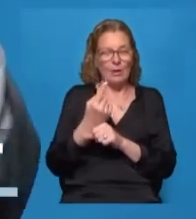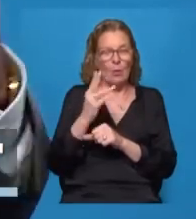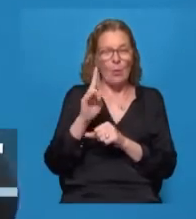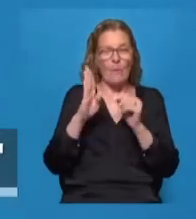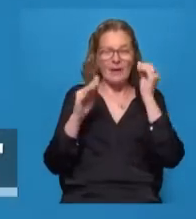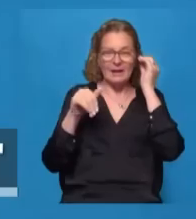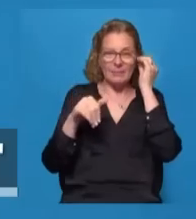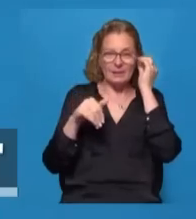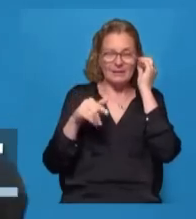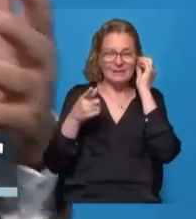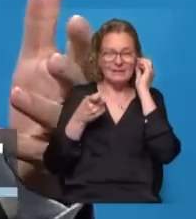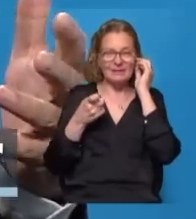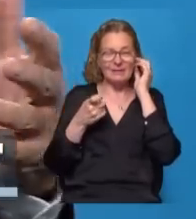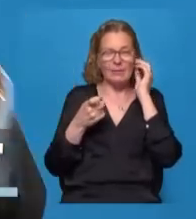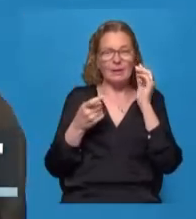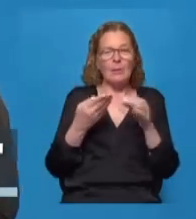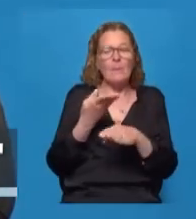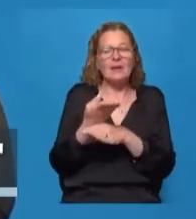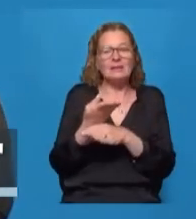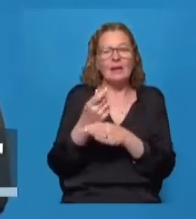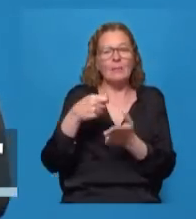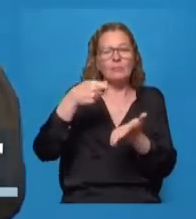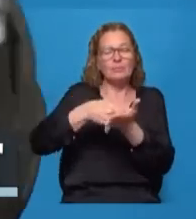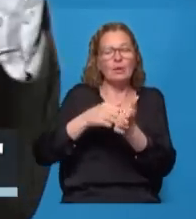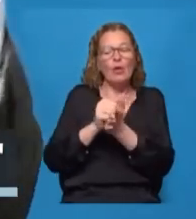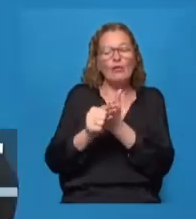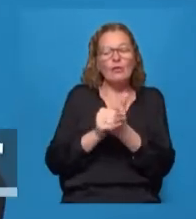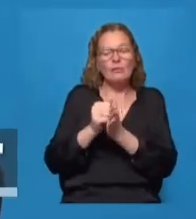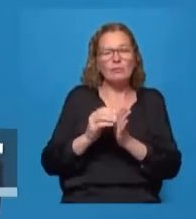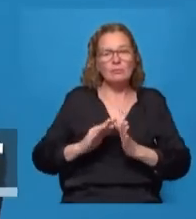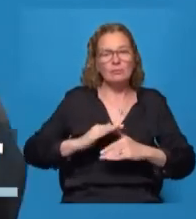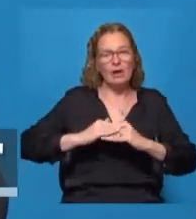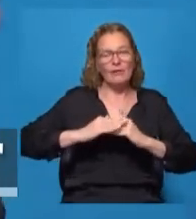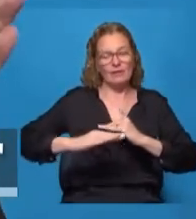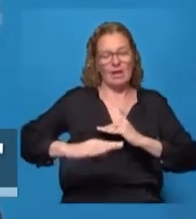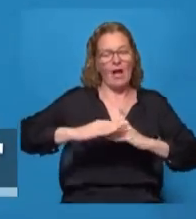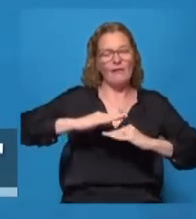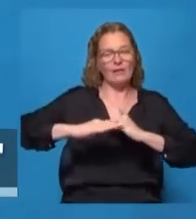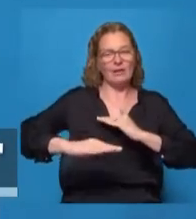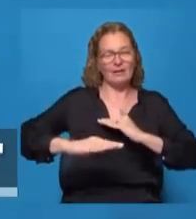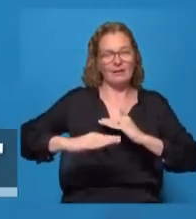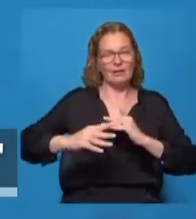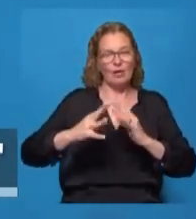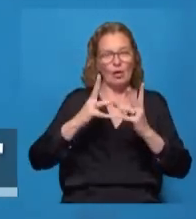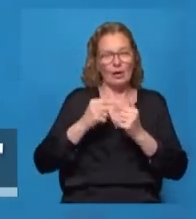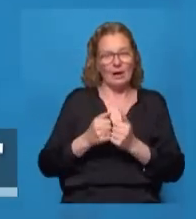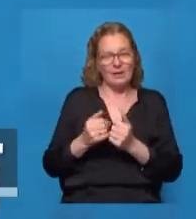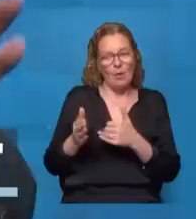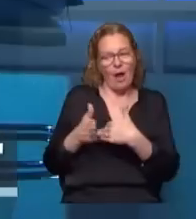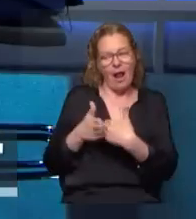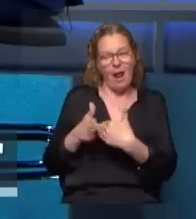pedi una vía Y quién nos va a prestar plata para la vía cafo organismos